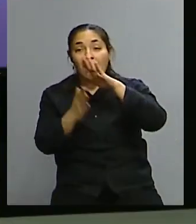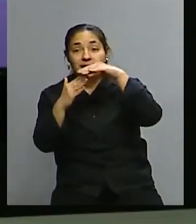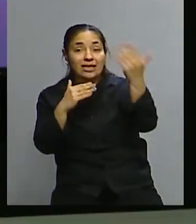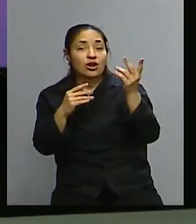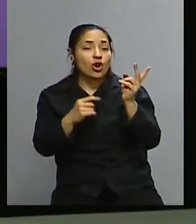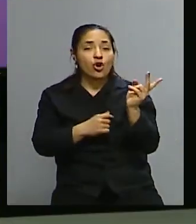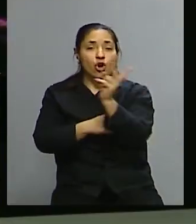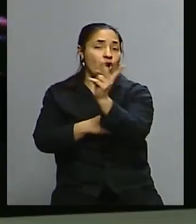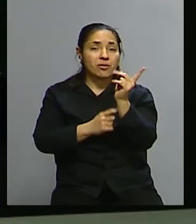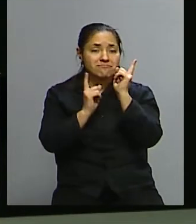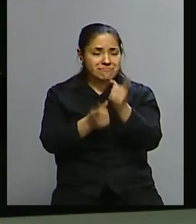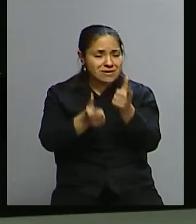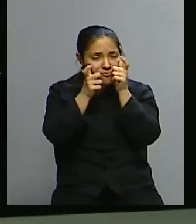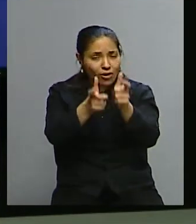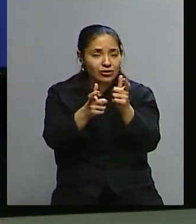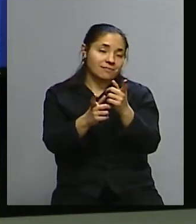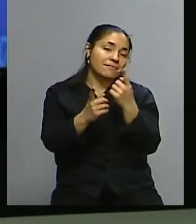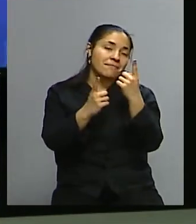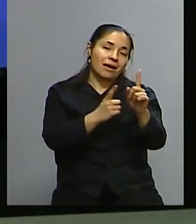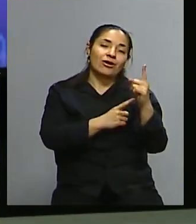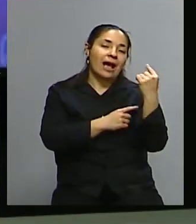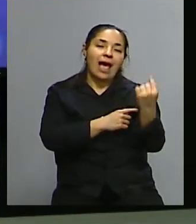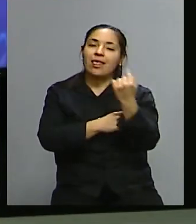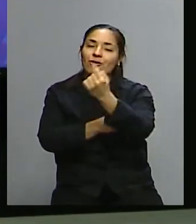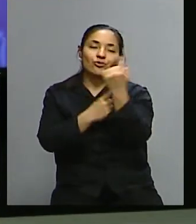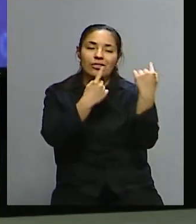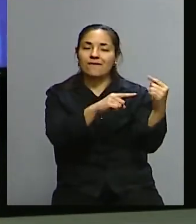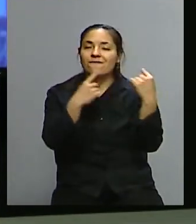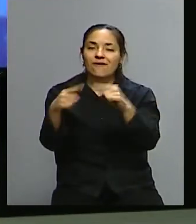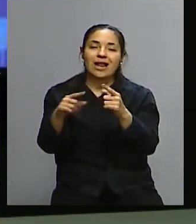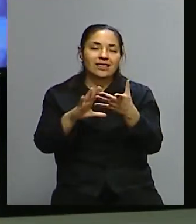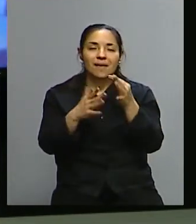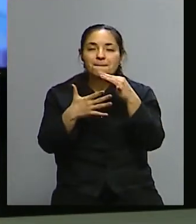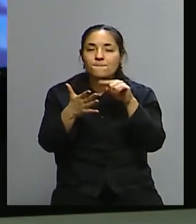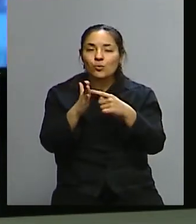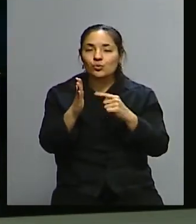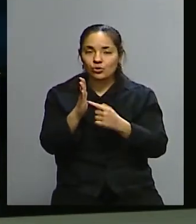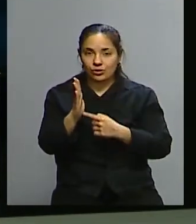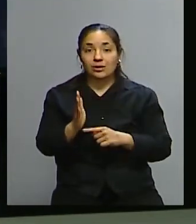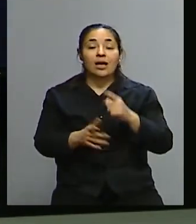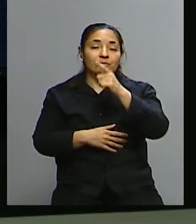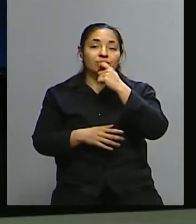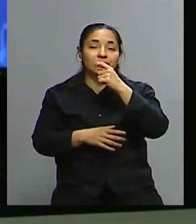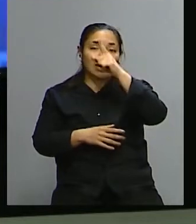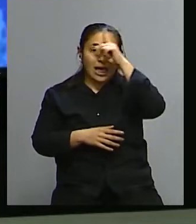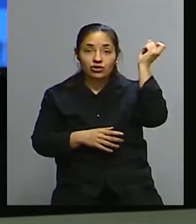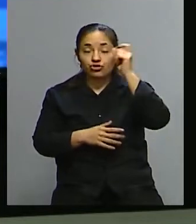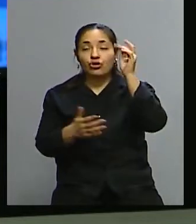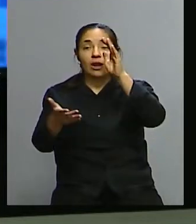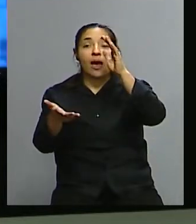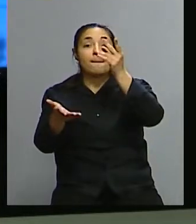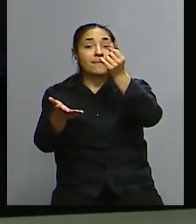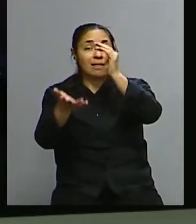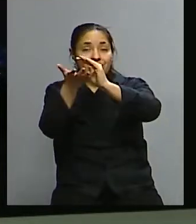finalidades diferentes. Claro. Entonces, hay una red federal de control donde los organismos, cuando la nación manda fondos nacionales a